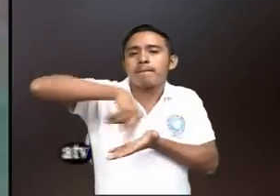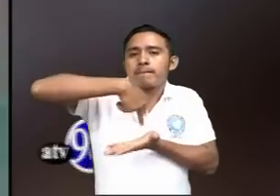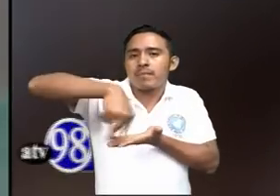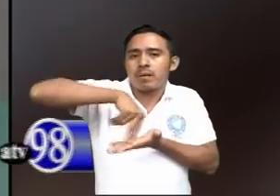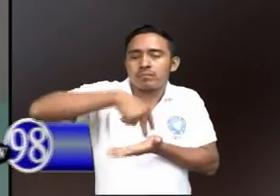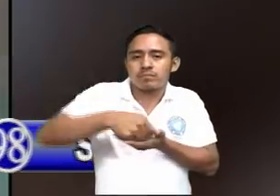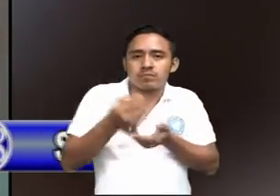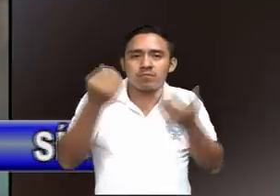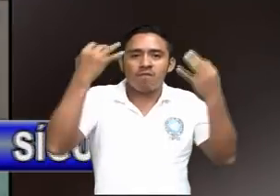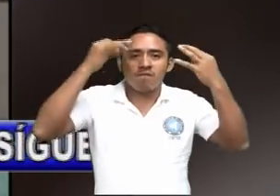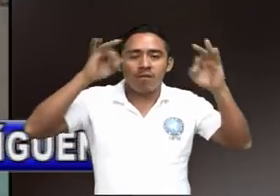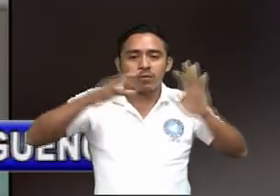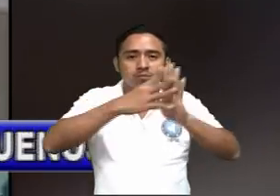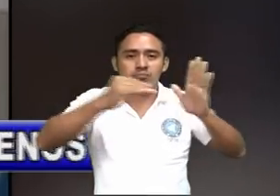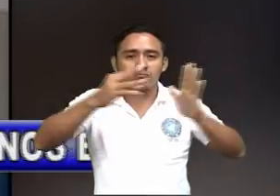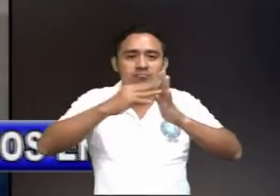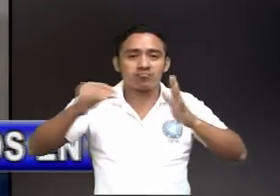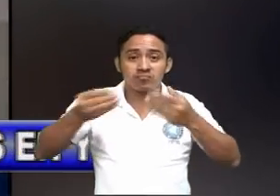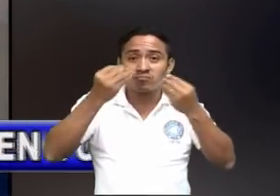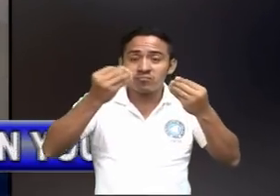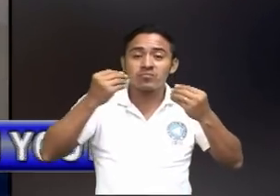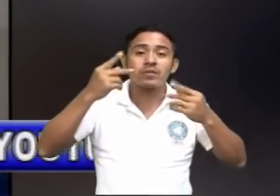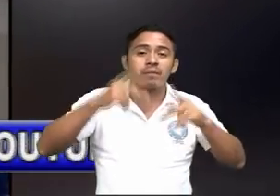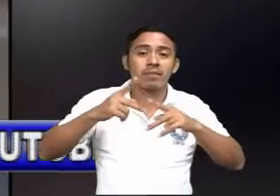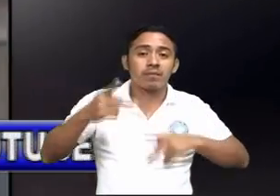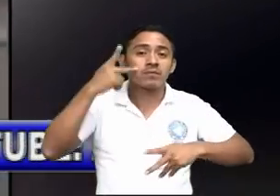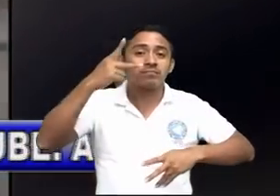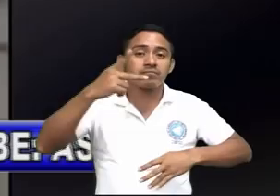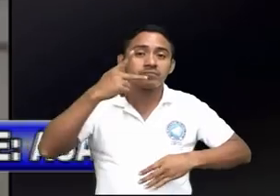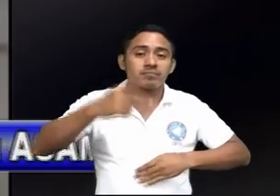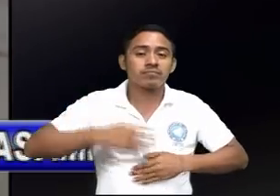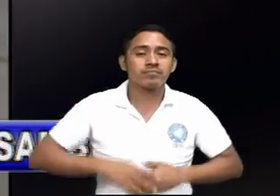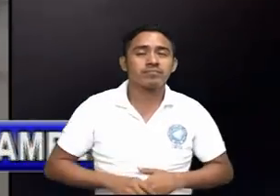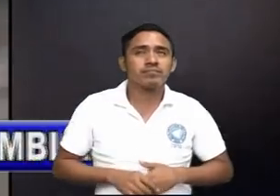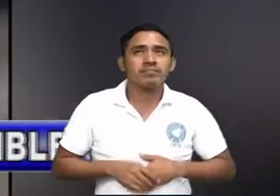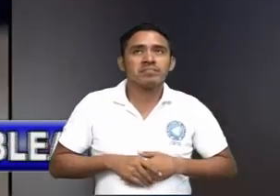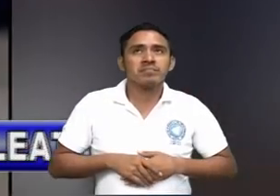es viral, ha sido reproducido por miles.